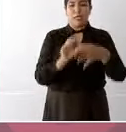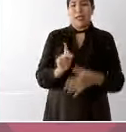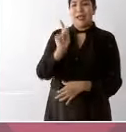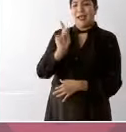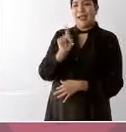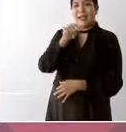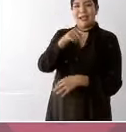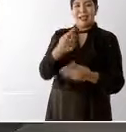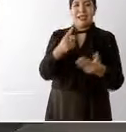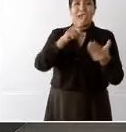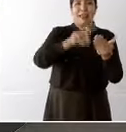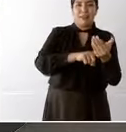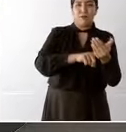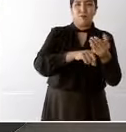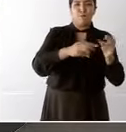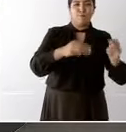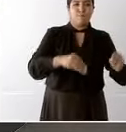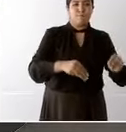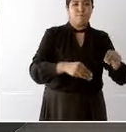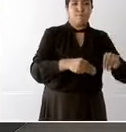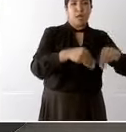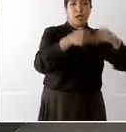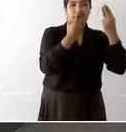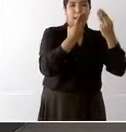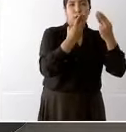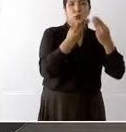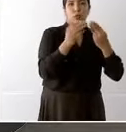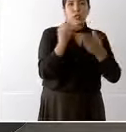mercado centroamericano. El Parque